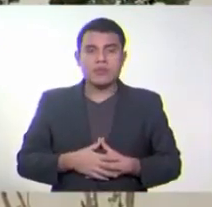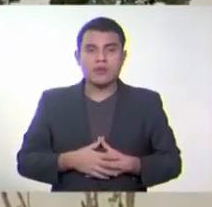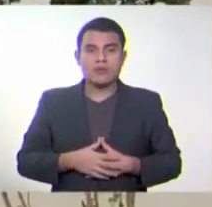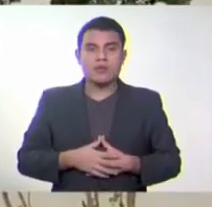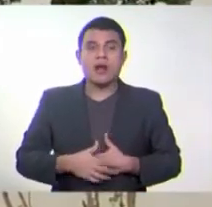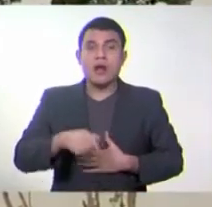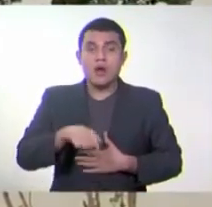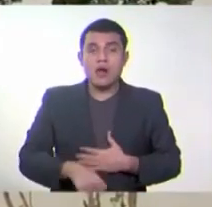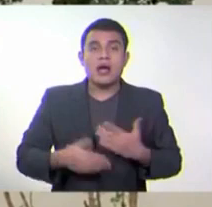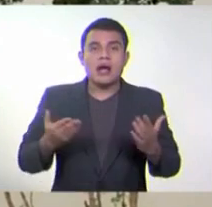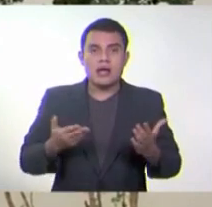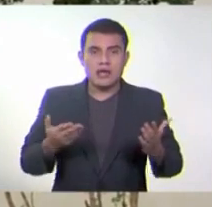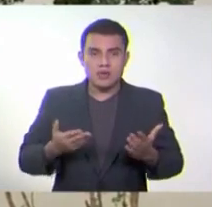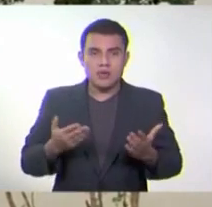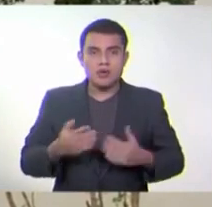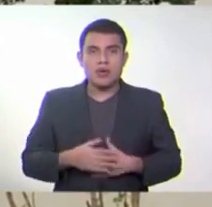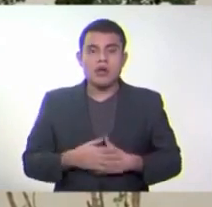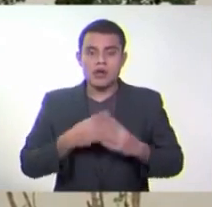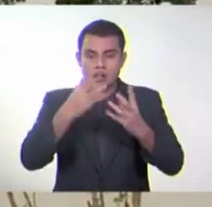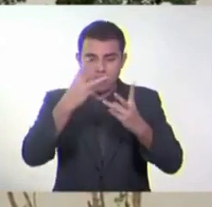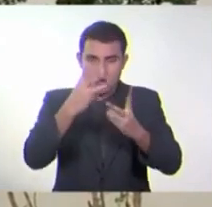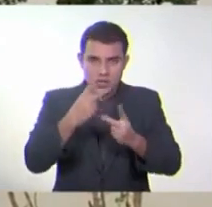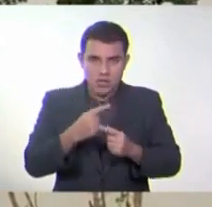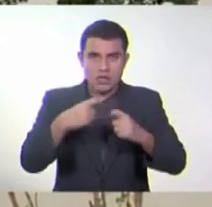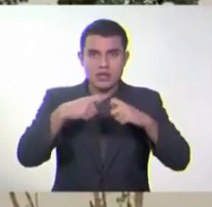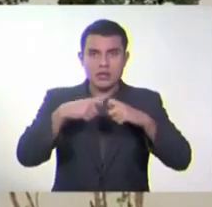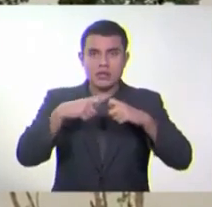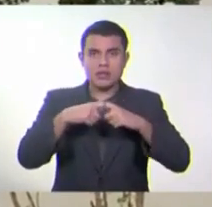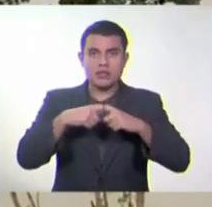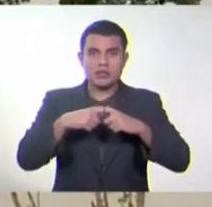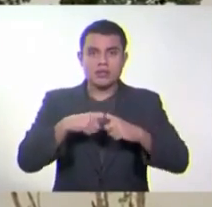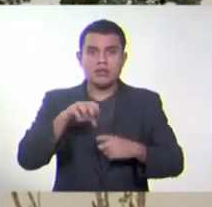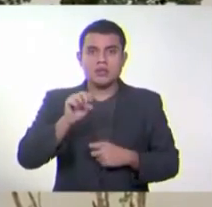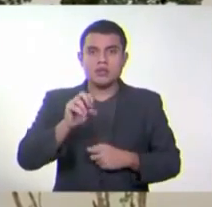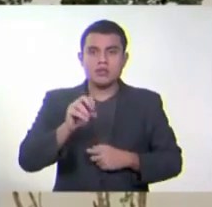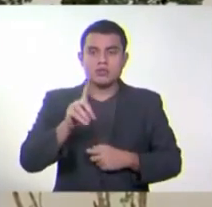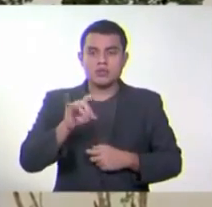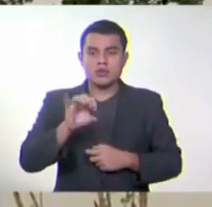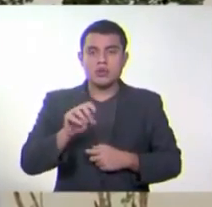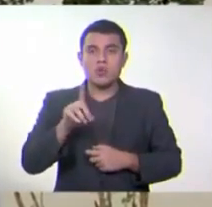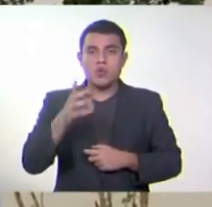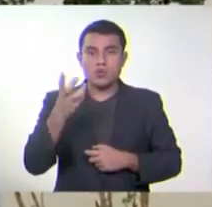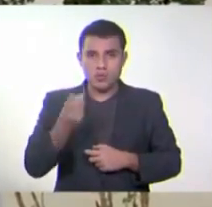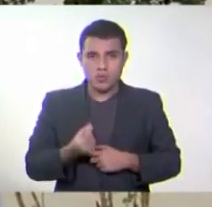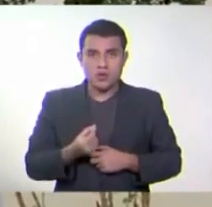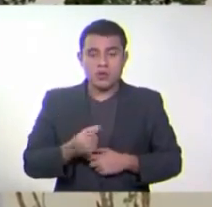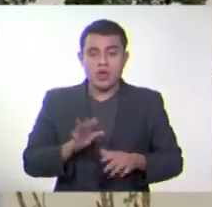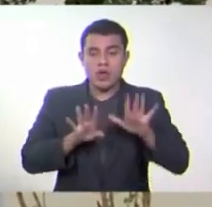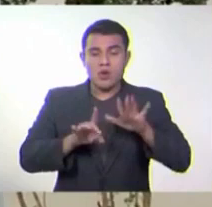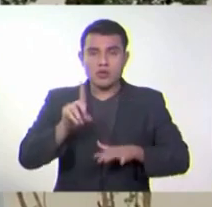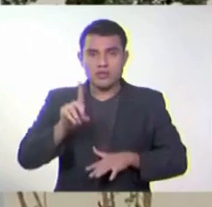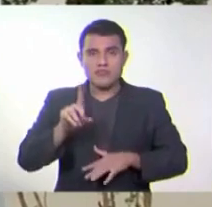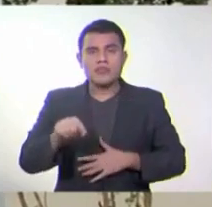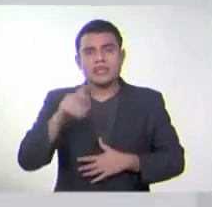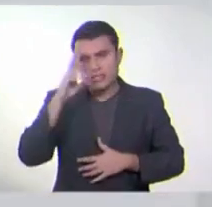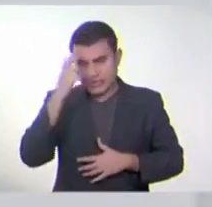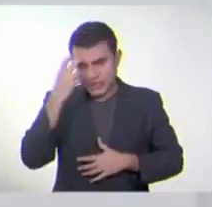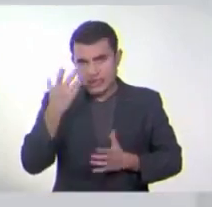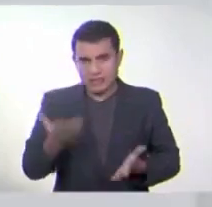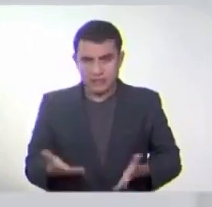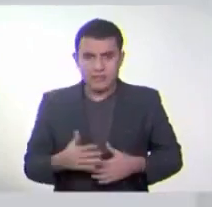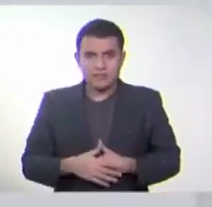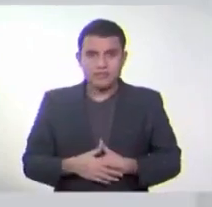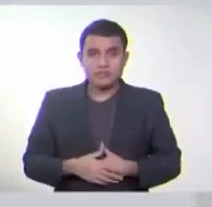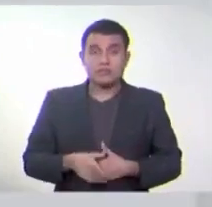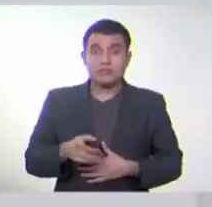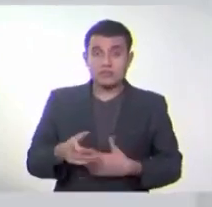Ahora realizaremos la configuración electrónica del sodio, que tiene un número atómico de 11. ¿Qué quiere decir? Que él